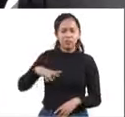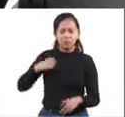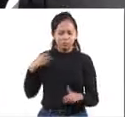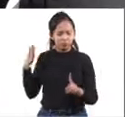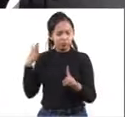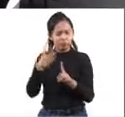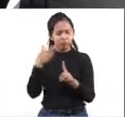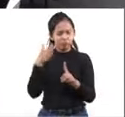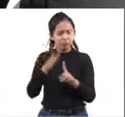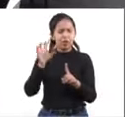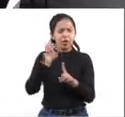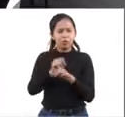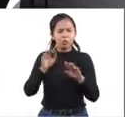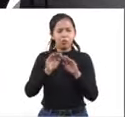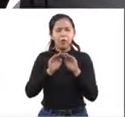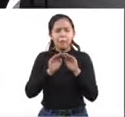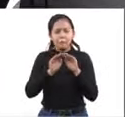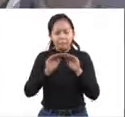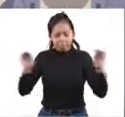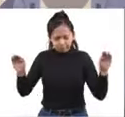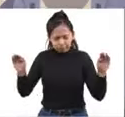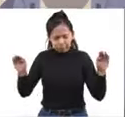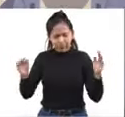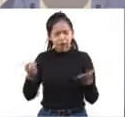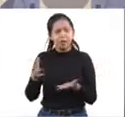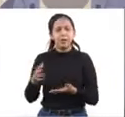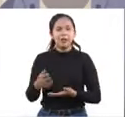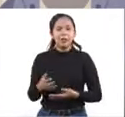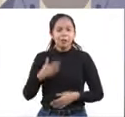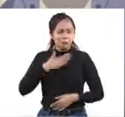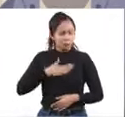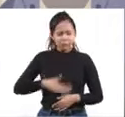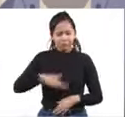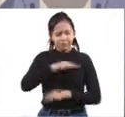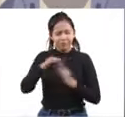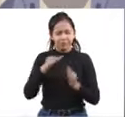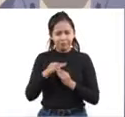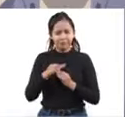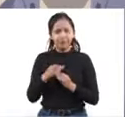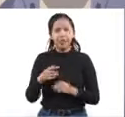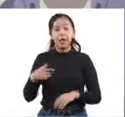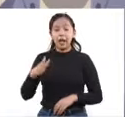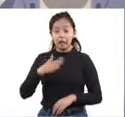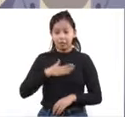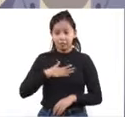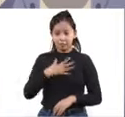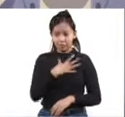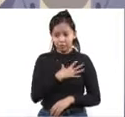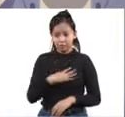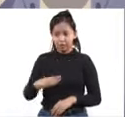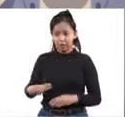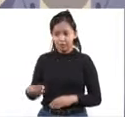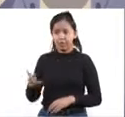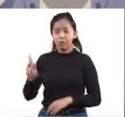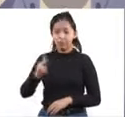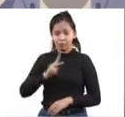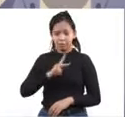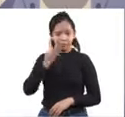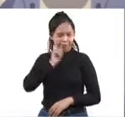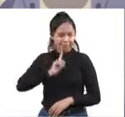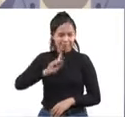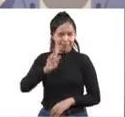justicia y equidad. Nos enorgullece a mi hija Eva Citlali, aquí